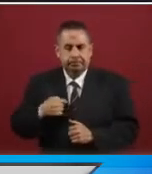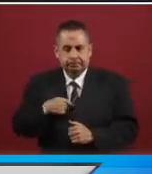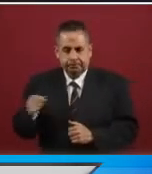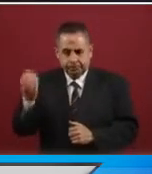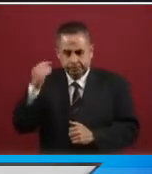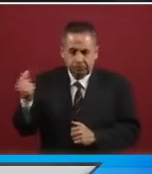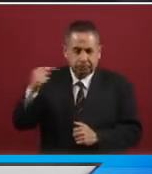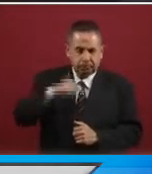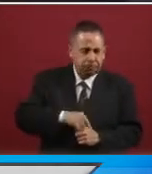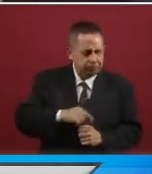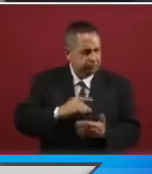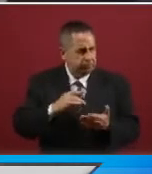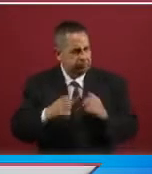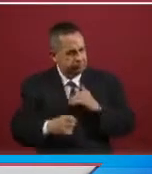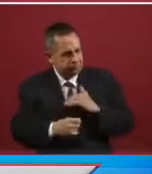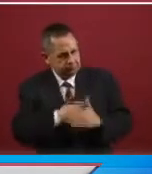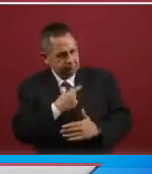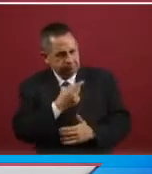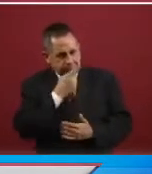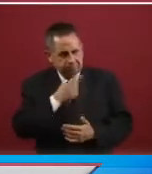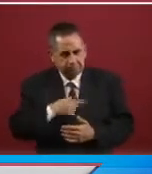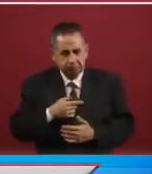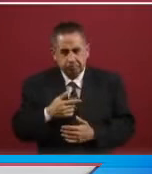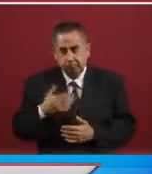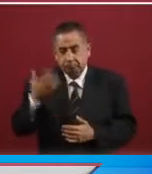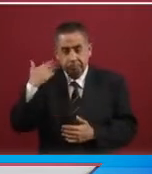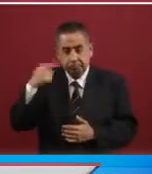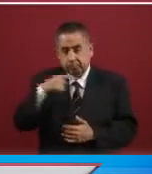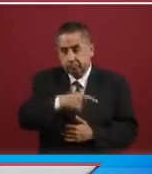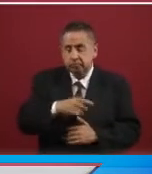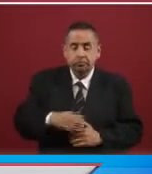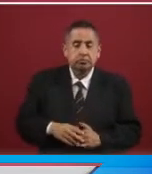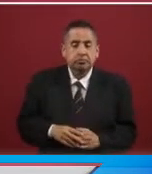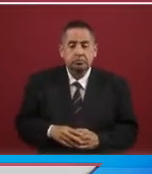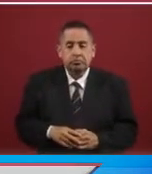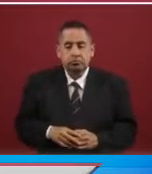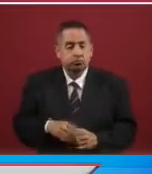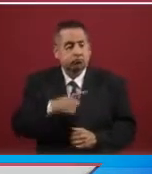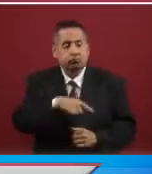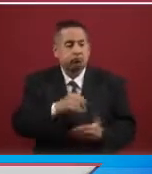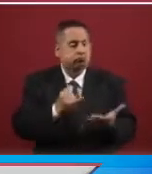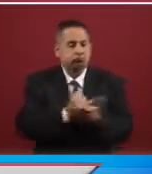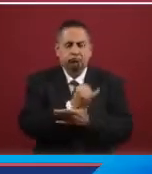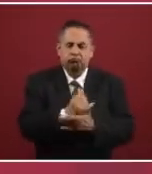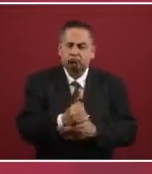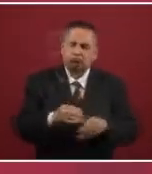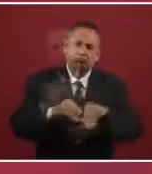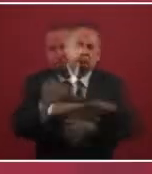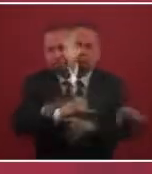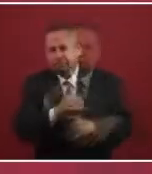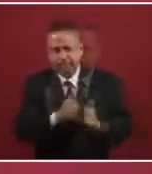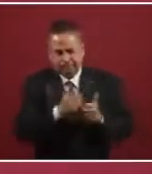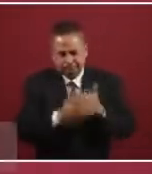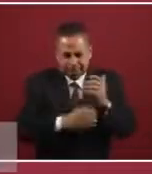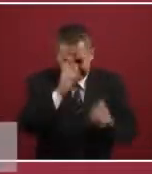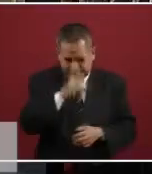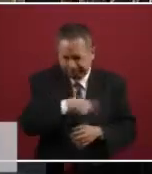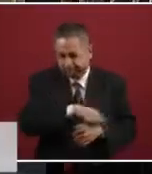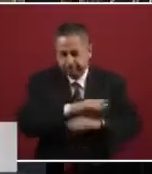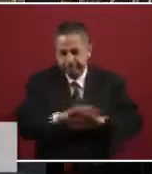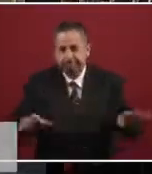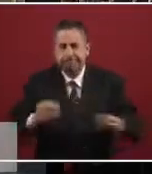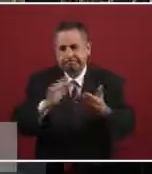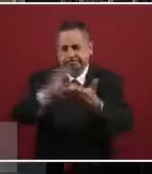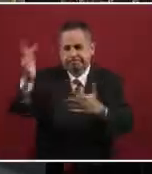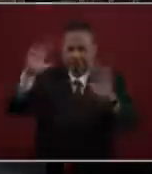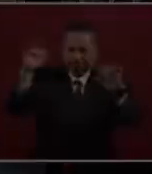una campaña en contra del gobierno. Tendrán que ser más creativos para atacar la cuarta transformación que ya está en marcha. Bueno,